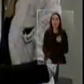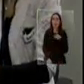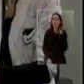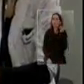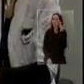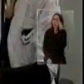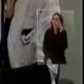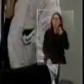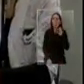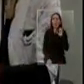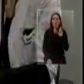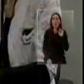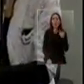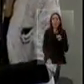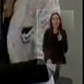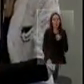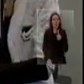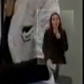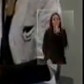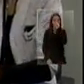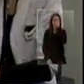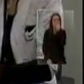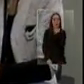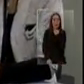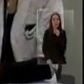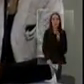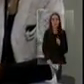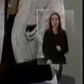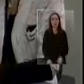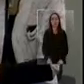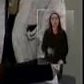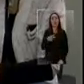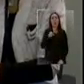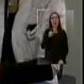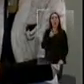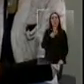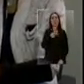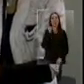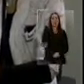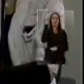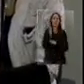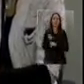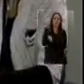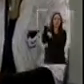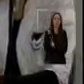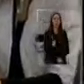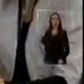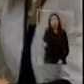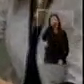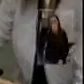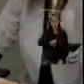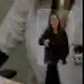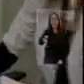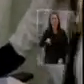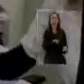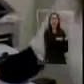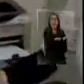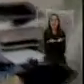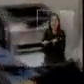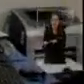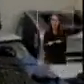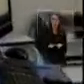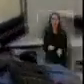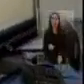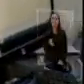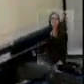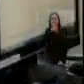Parece que se confunda el ruido. No, es habitual el error. Sí. Hacha. Hacha. Elefante. Elefante. Piano.